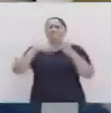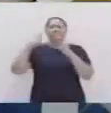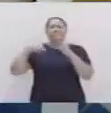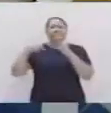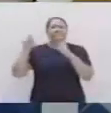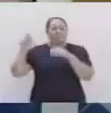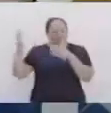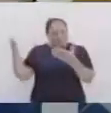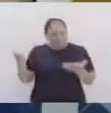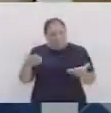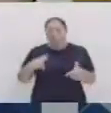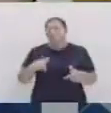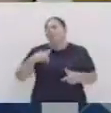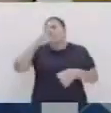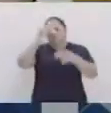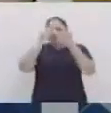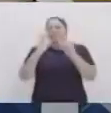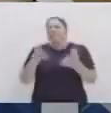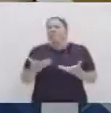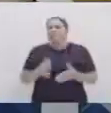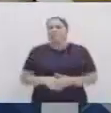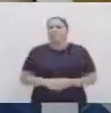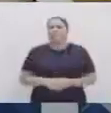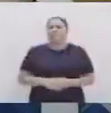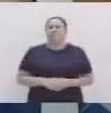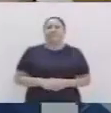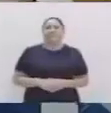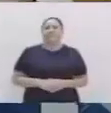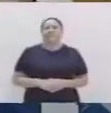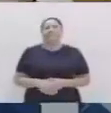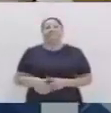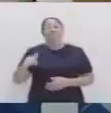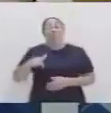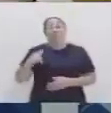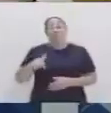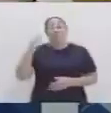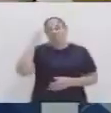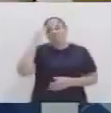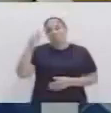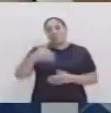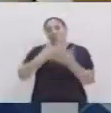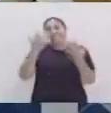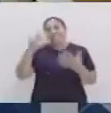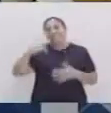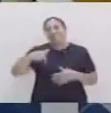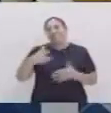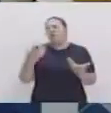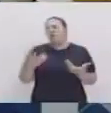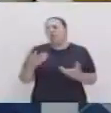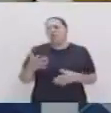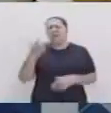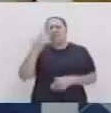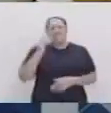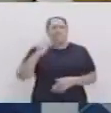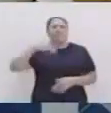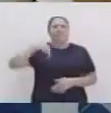Profe, bienvenido. Cuéntenos, ¿qué vamos a aprender hoy? Mucho gusto, bienvenidos. Hoy vamos a aprender un poco más acerca de